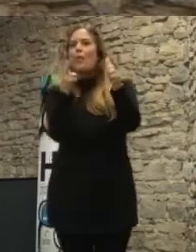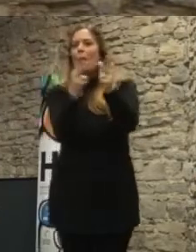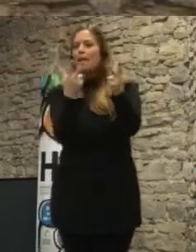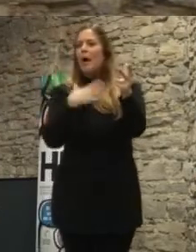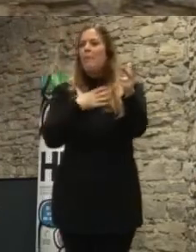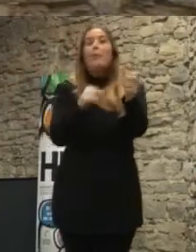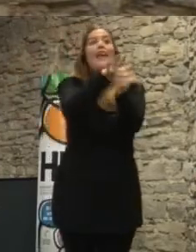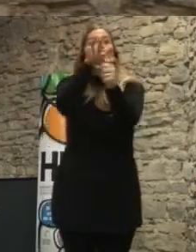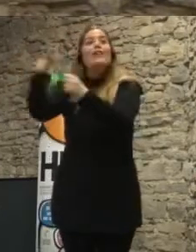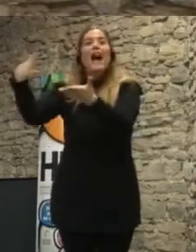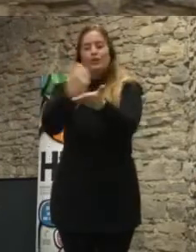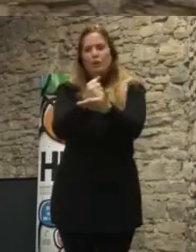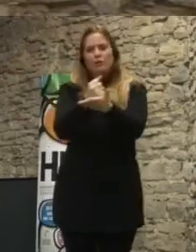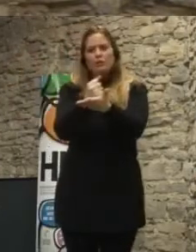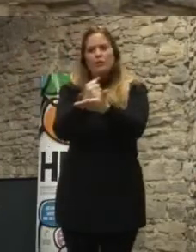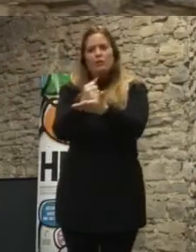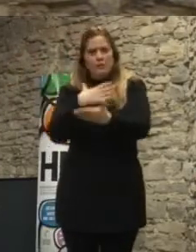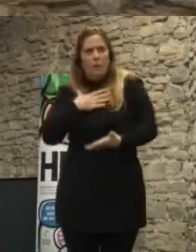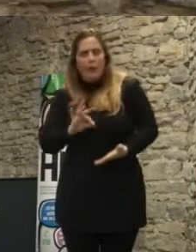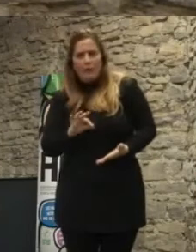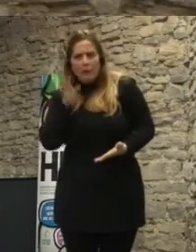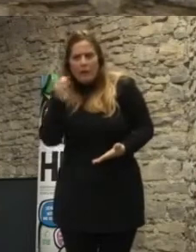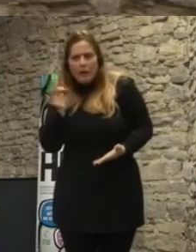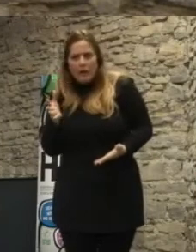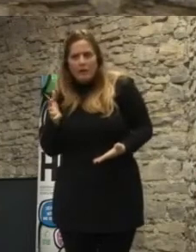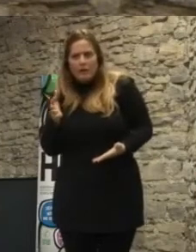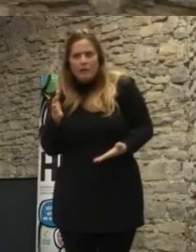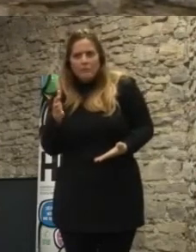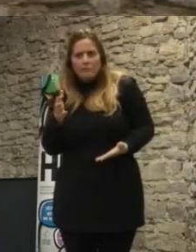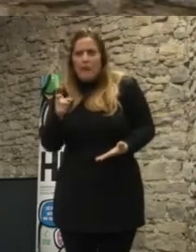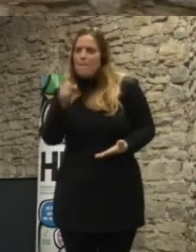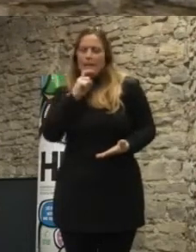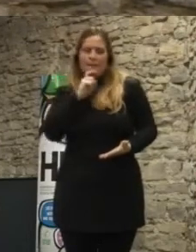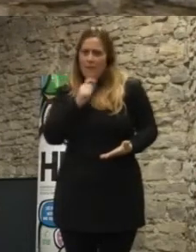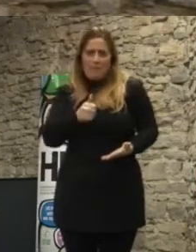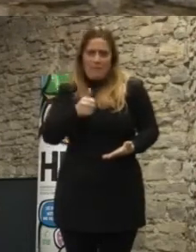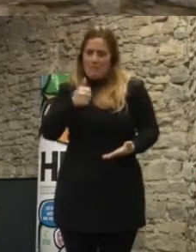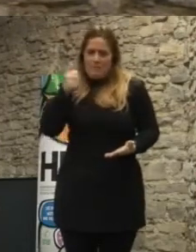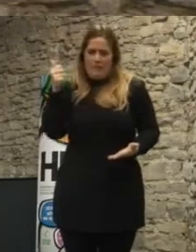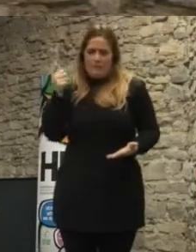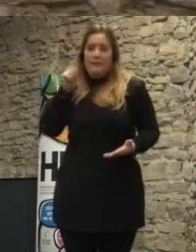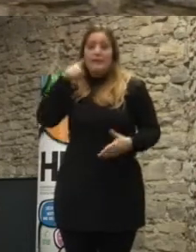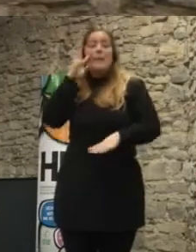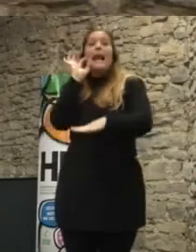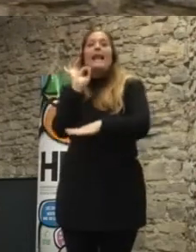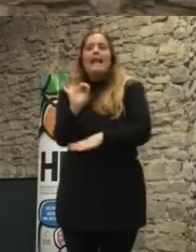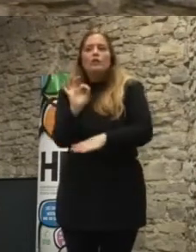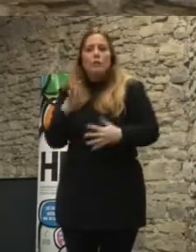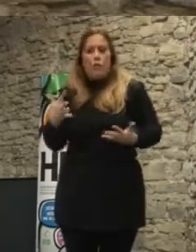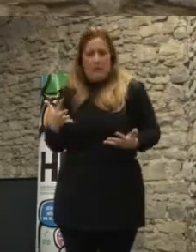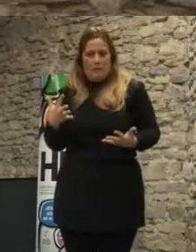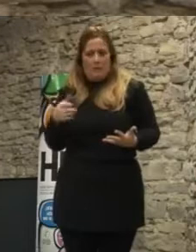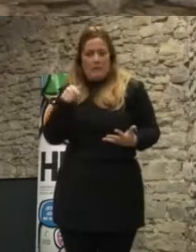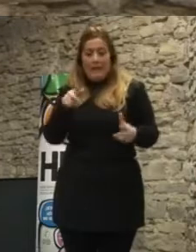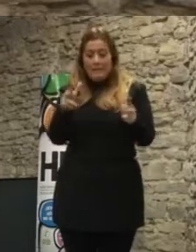¿no? Cada vez es más complejo, cada vez es más complejo. Y el riesgo es que en esta sociedad